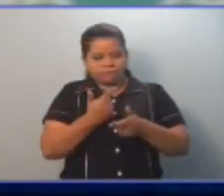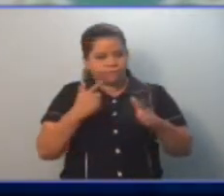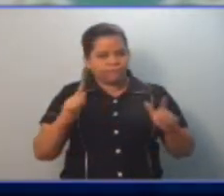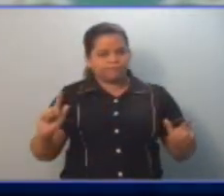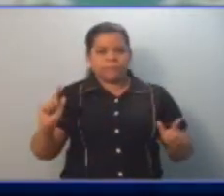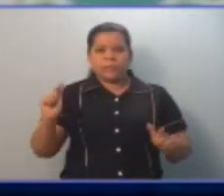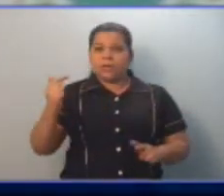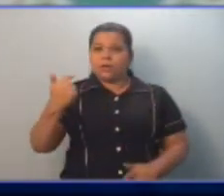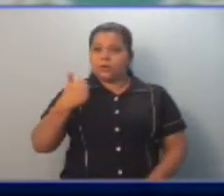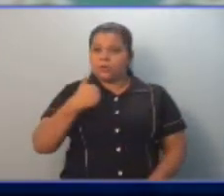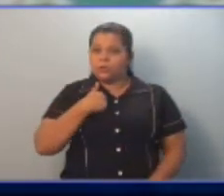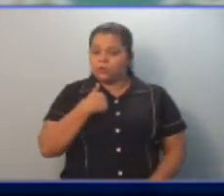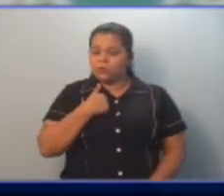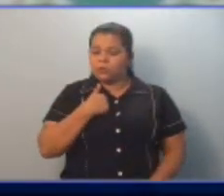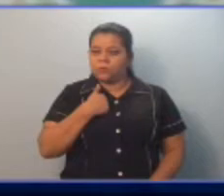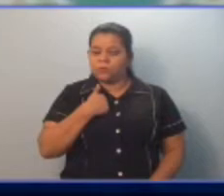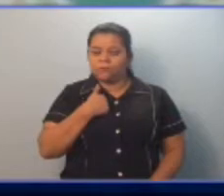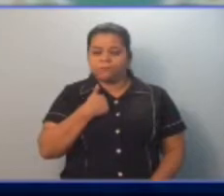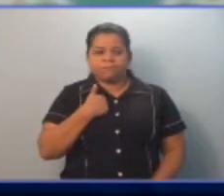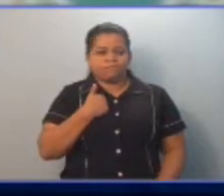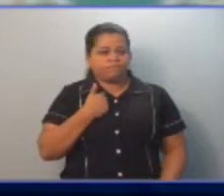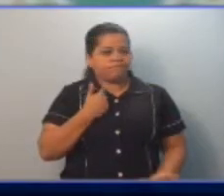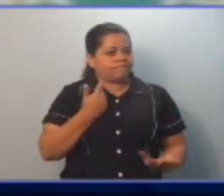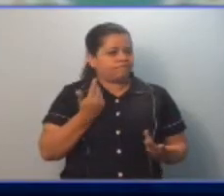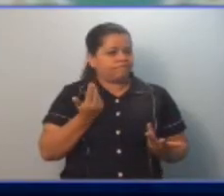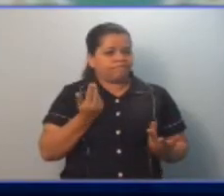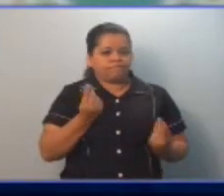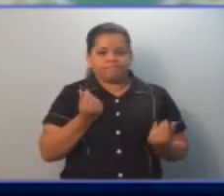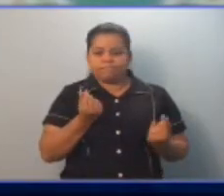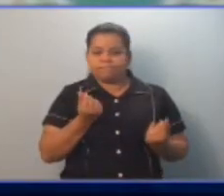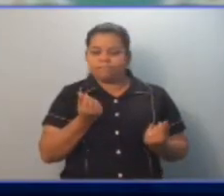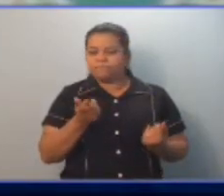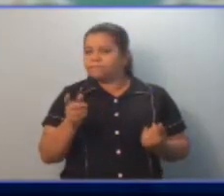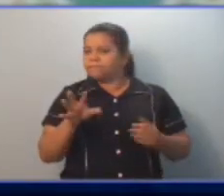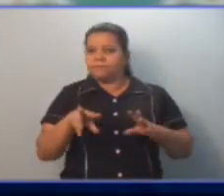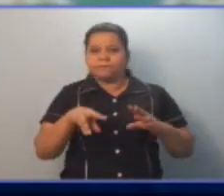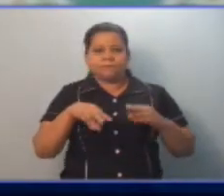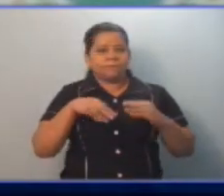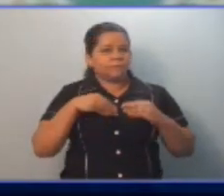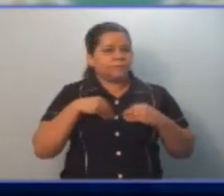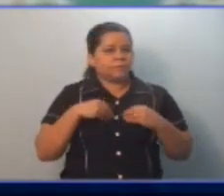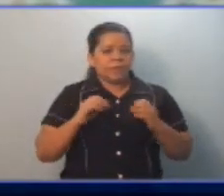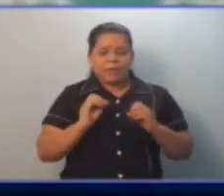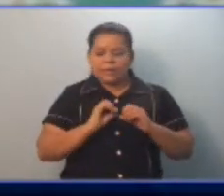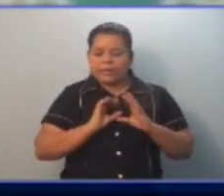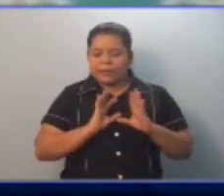Yo, sin decir o sin asumir una posición,